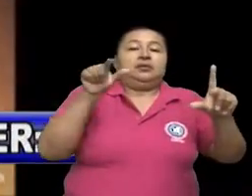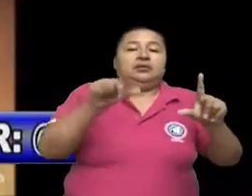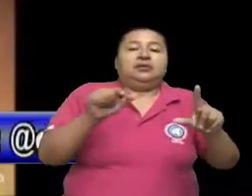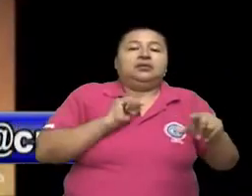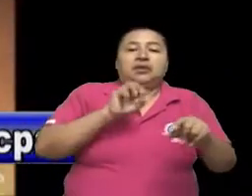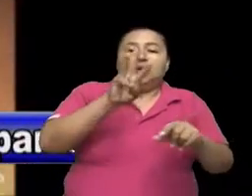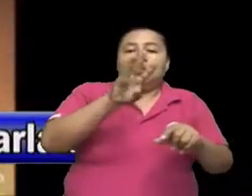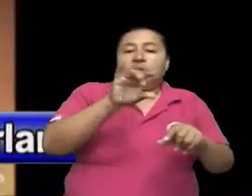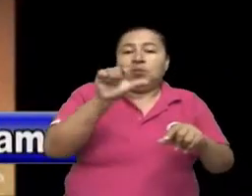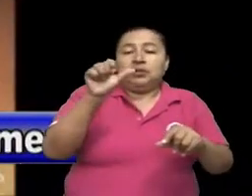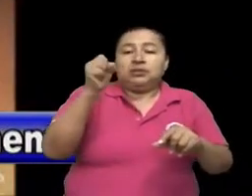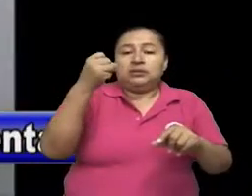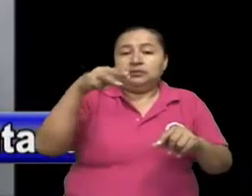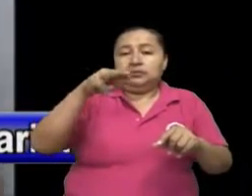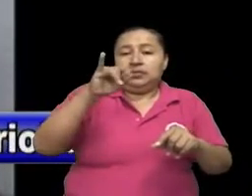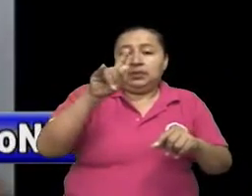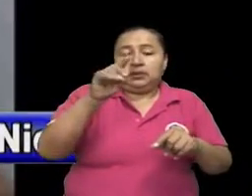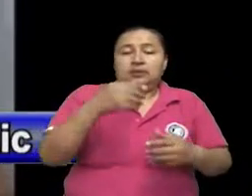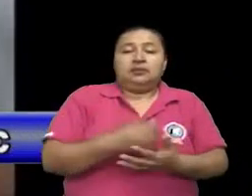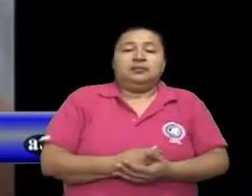Will Smith.